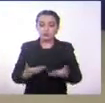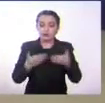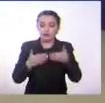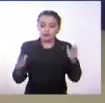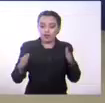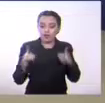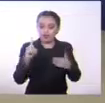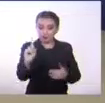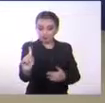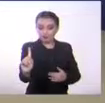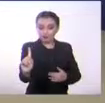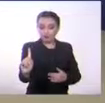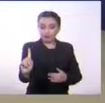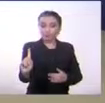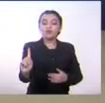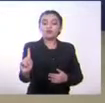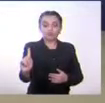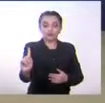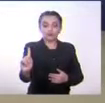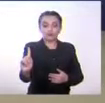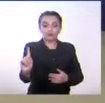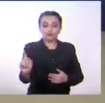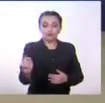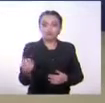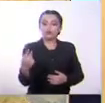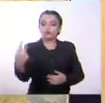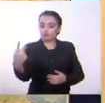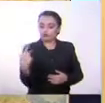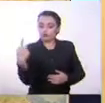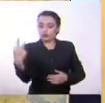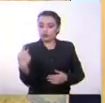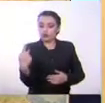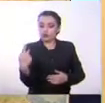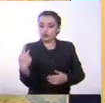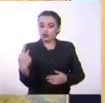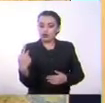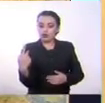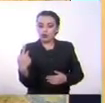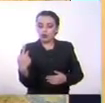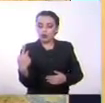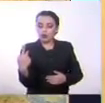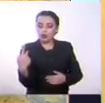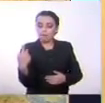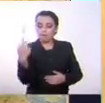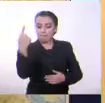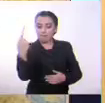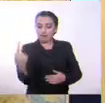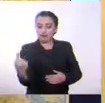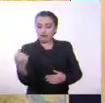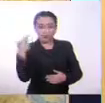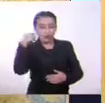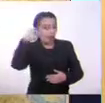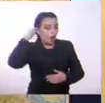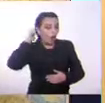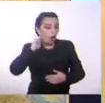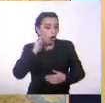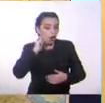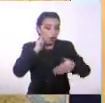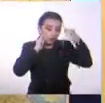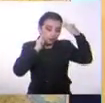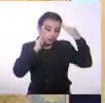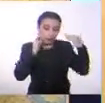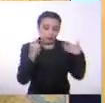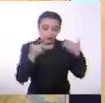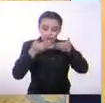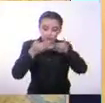me pones, es que somos personas, pero nos han enseñado que hombres y mujeres se comportan de